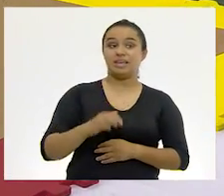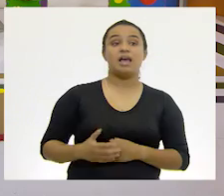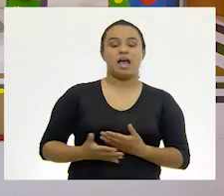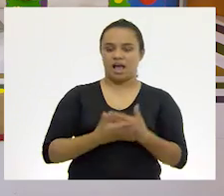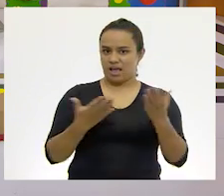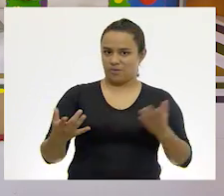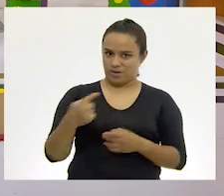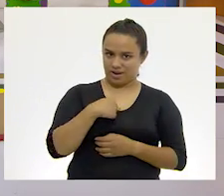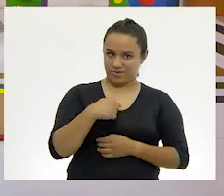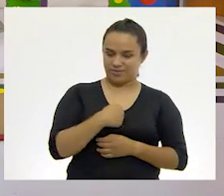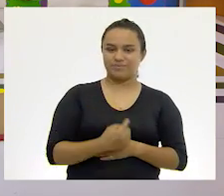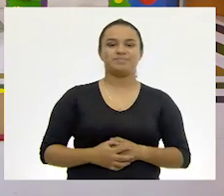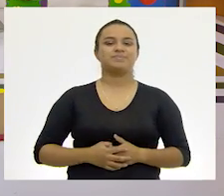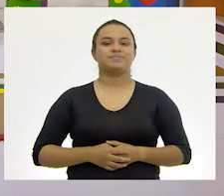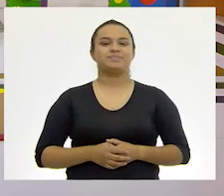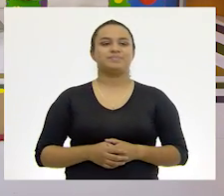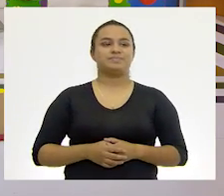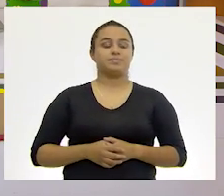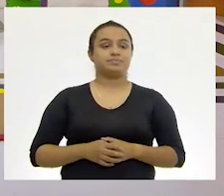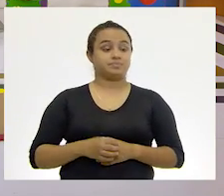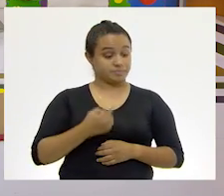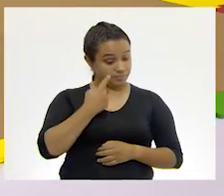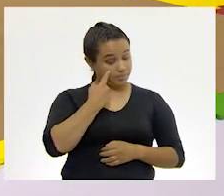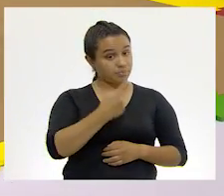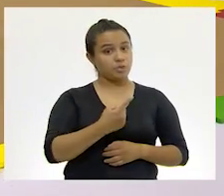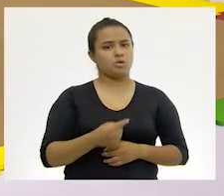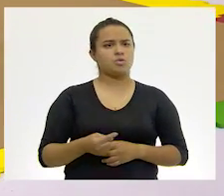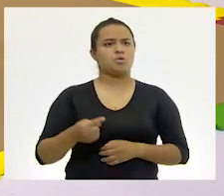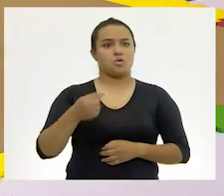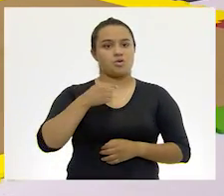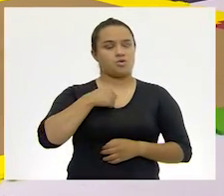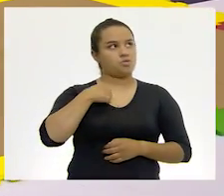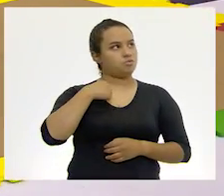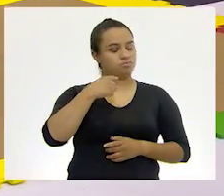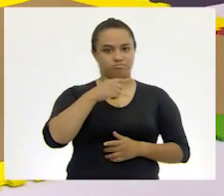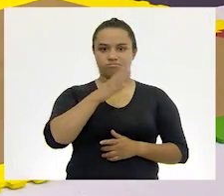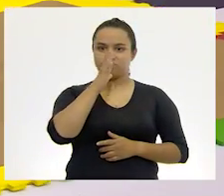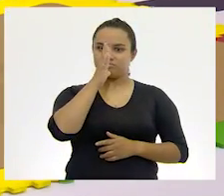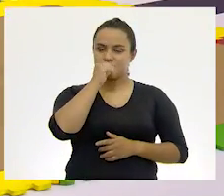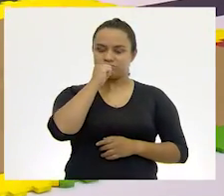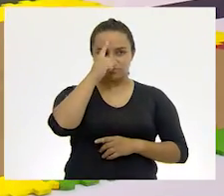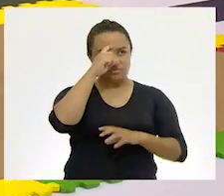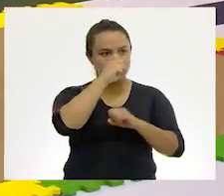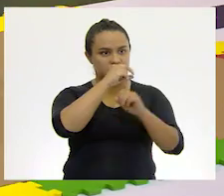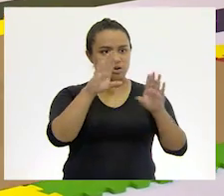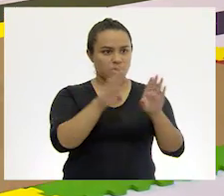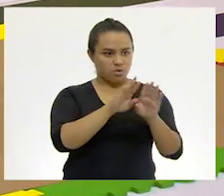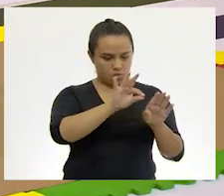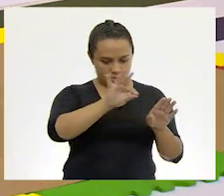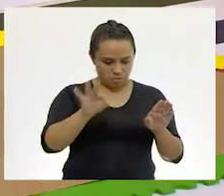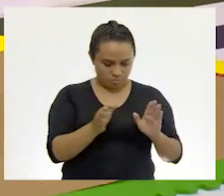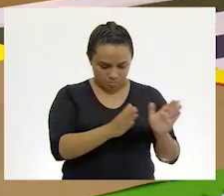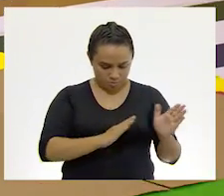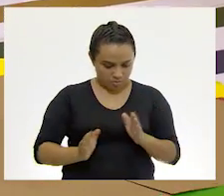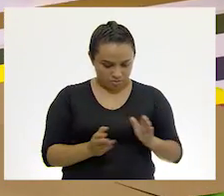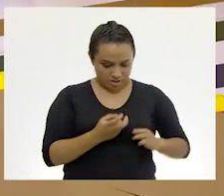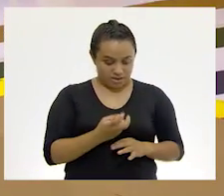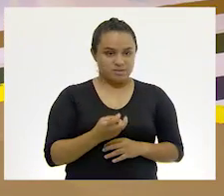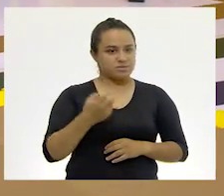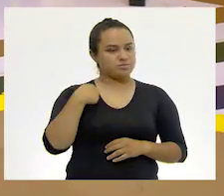ahora voy yo. ¿Te parece? Sí. Mira, es que yo no me hubiera imaginado que se hicieran las líneas como se hicieron.